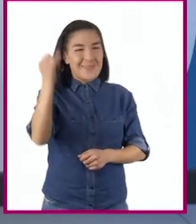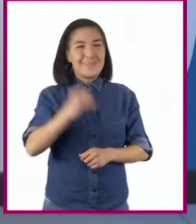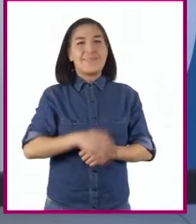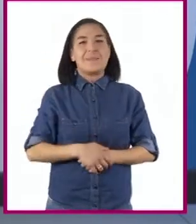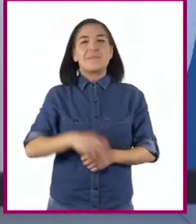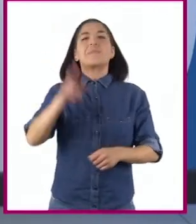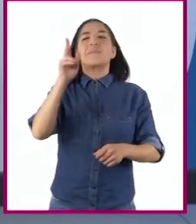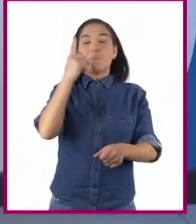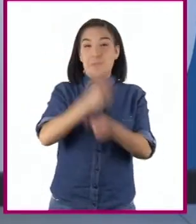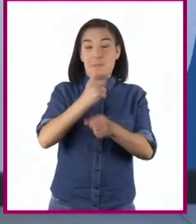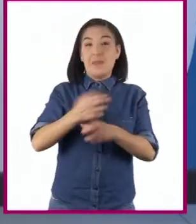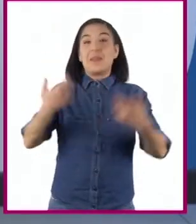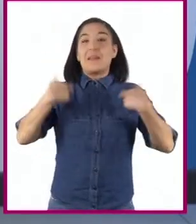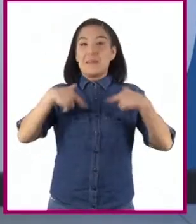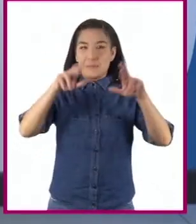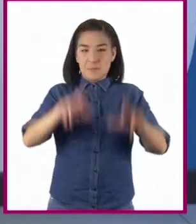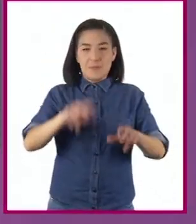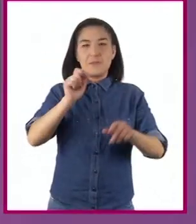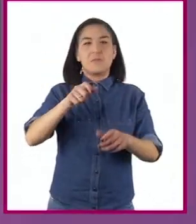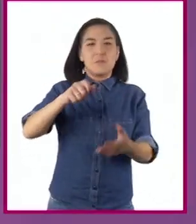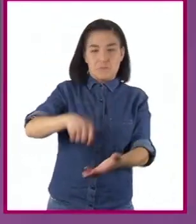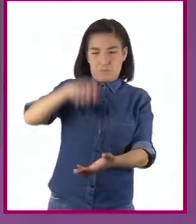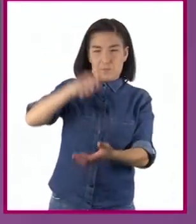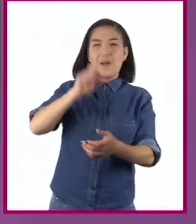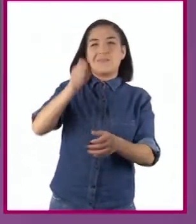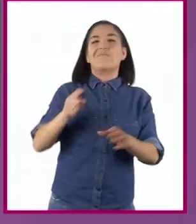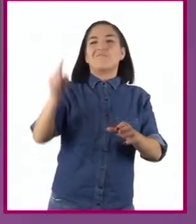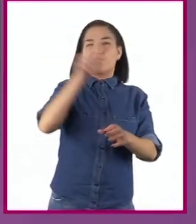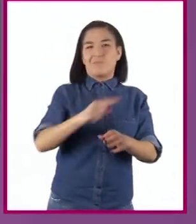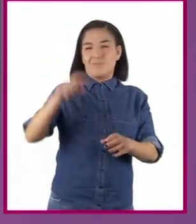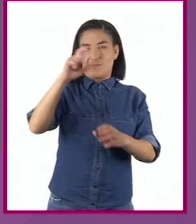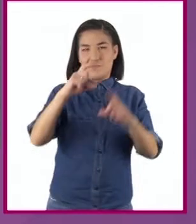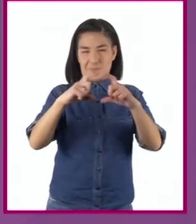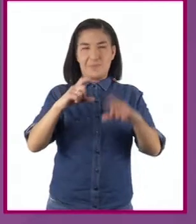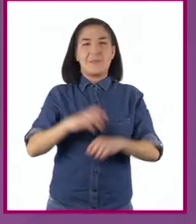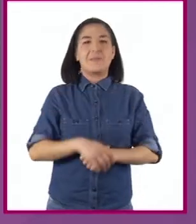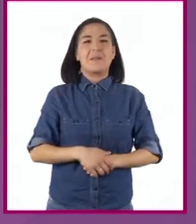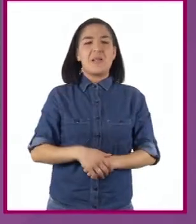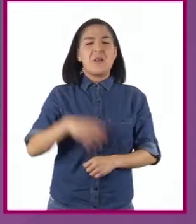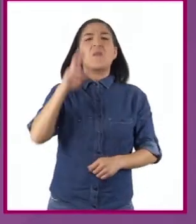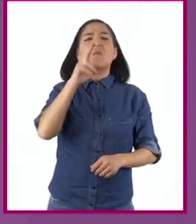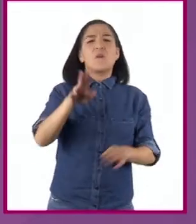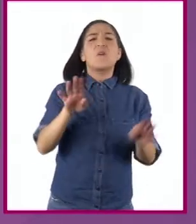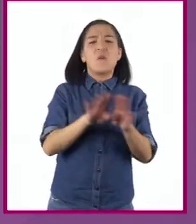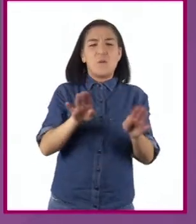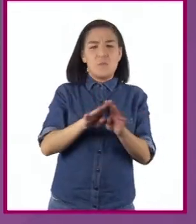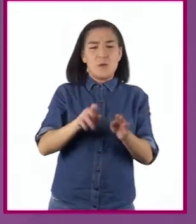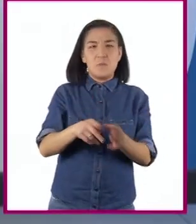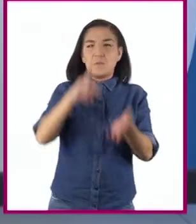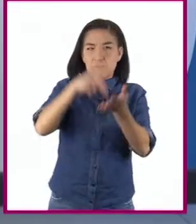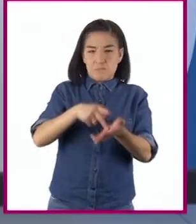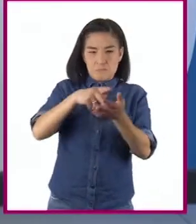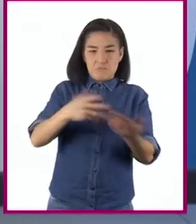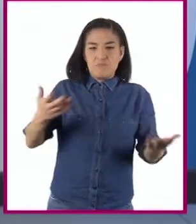vamos a representar a nuestro yo-yo con un círculo. Dime, Enrique, ¿en qué dirección está actuando el peso del